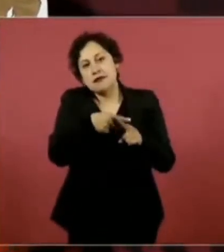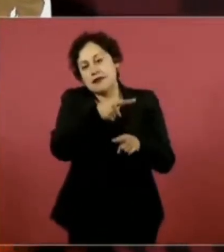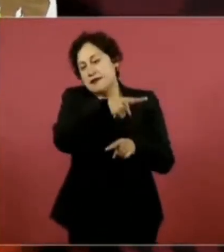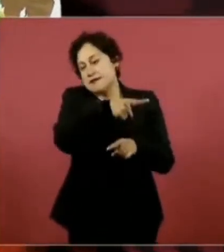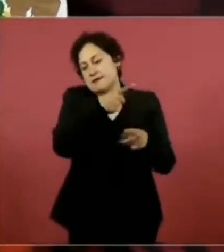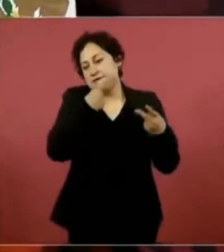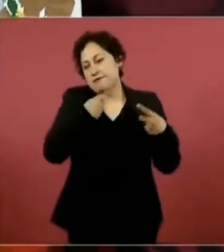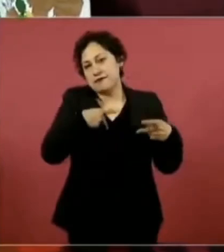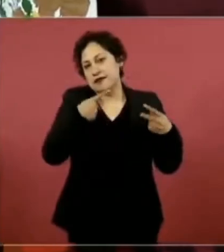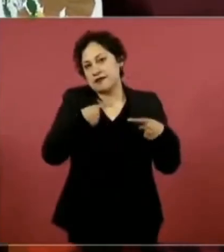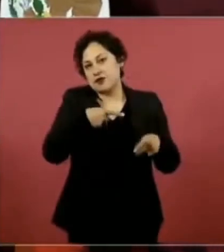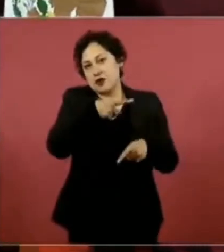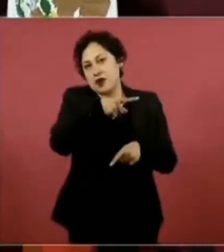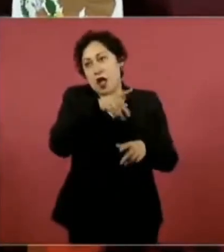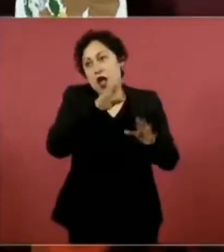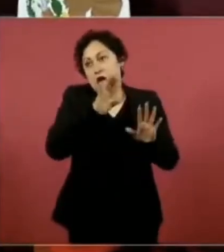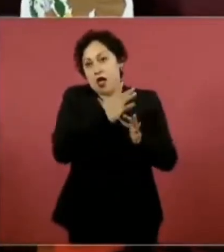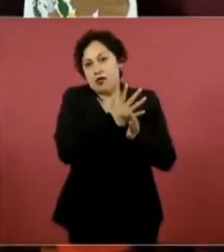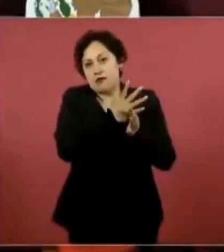los sabiondos,